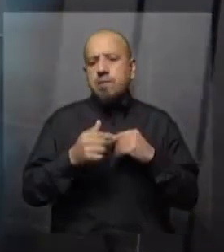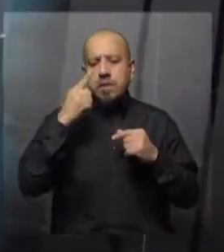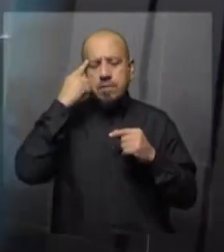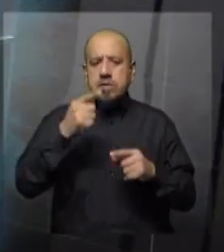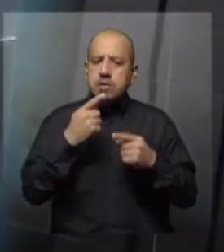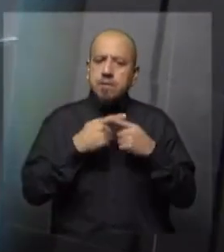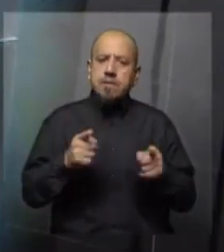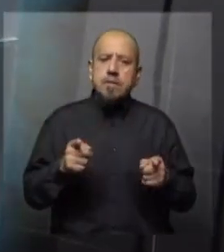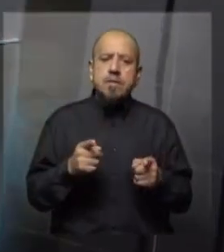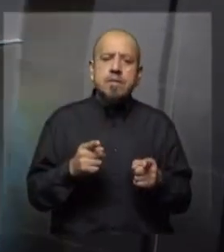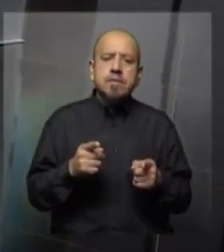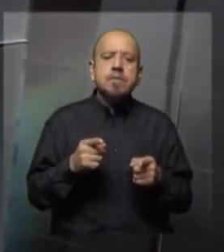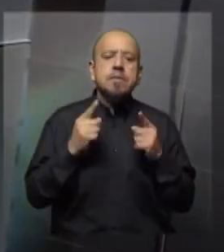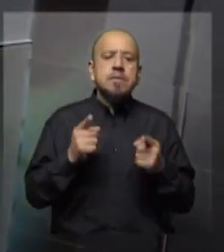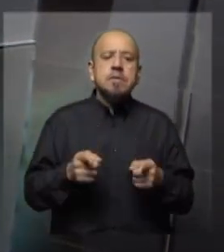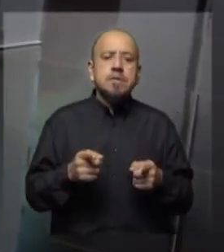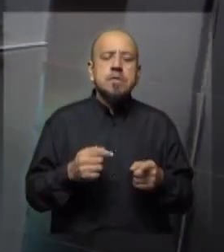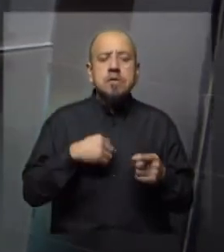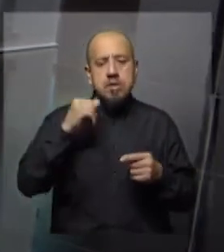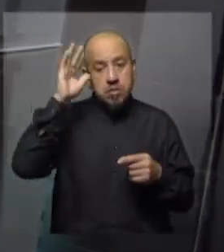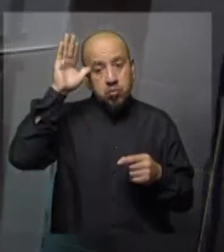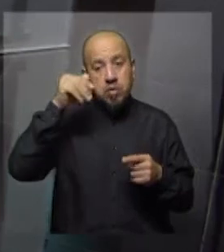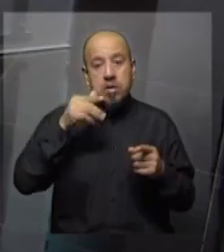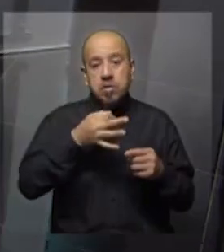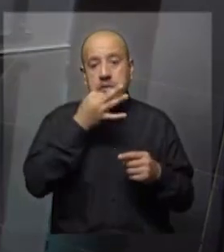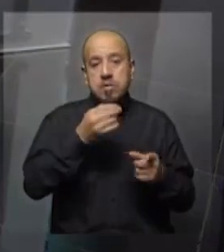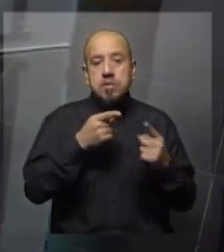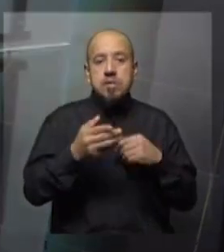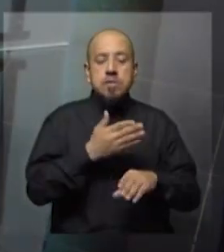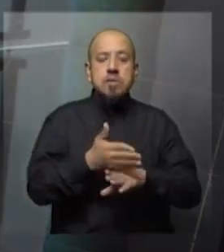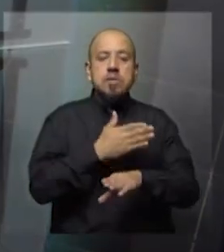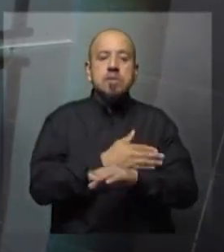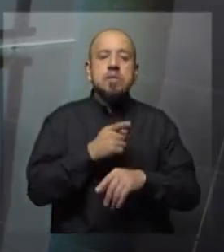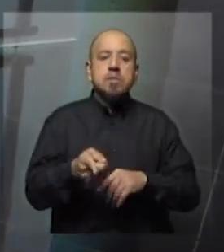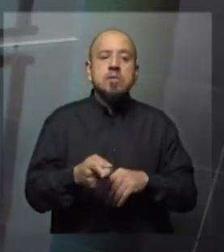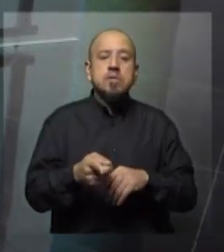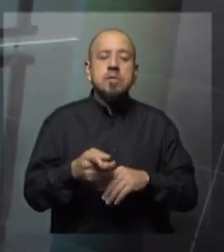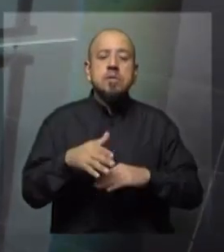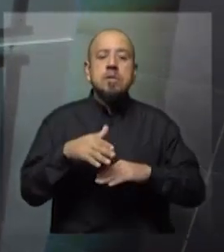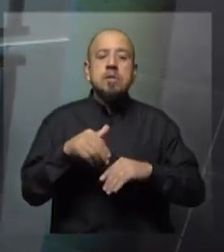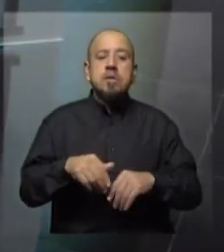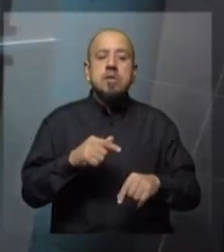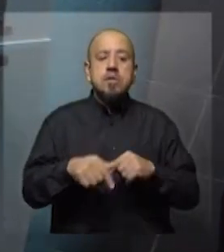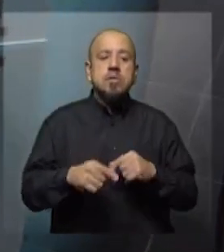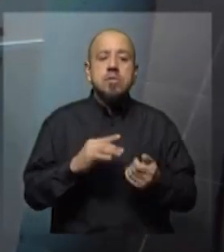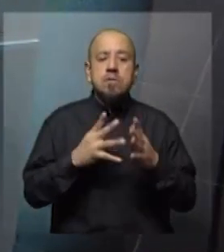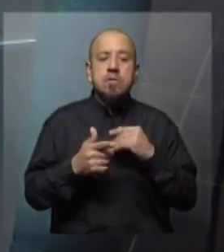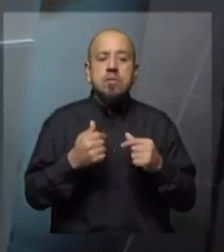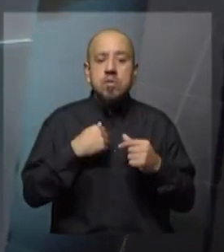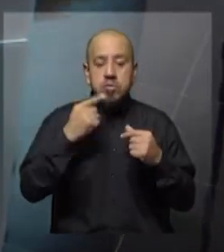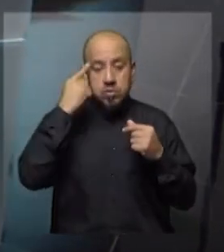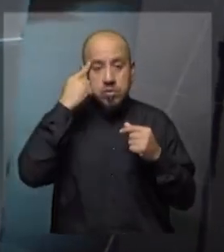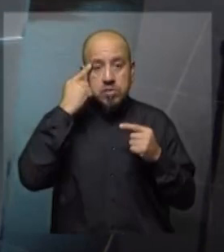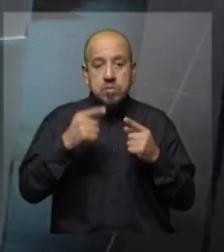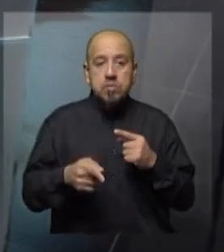pensar totalmente distinta ese republicanismo el que se estaba hablando antes está en las bases de nuestras maneras de ser y de pensar